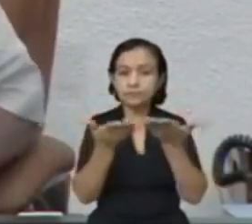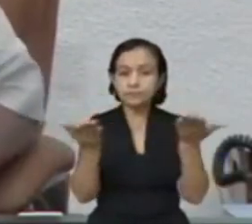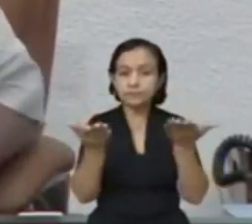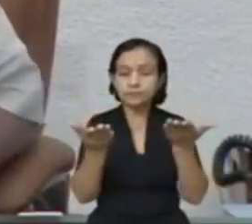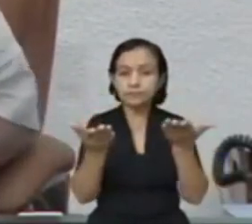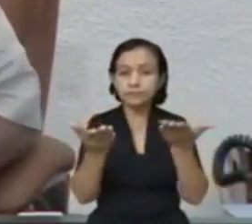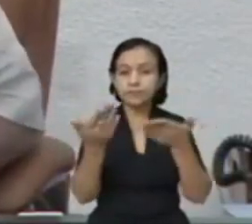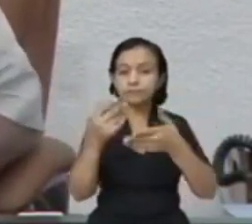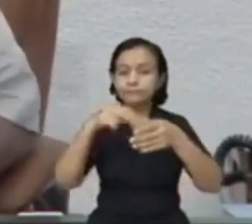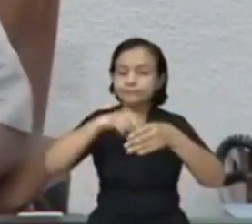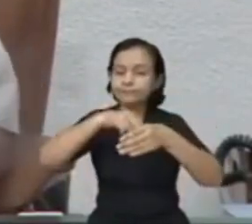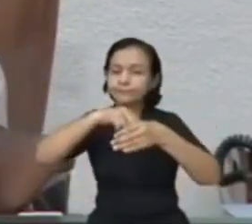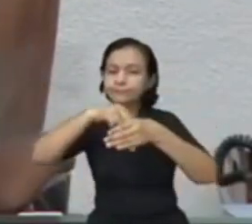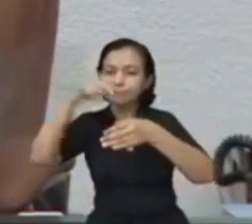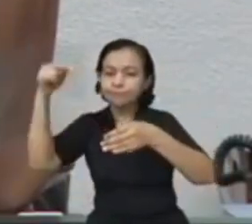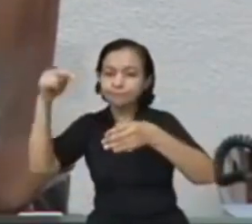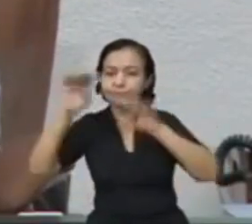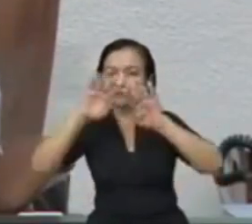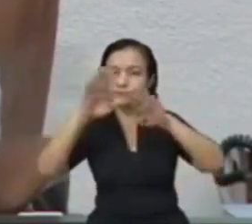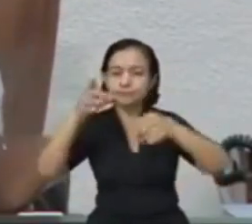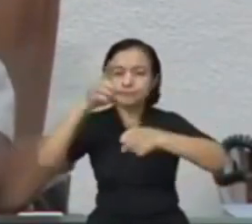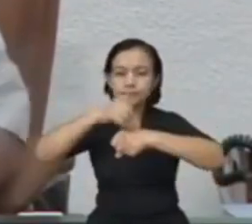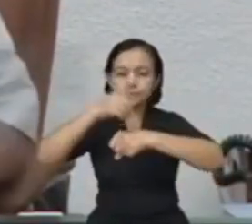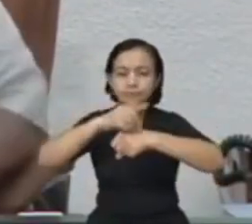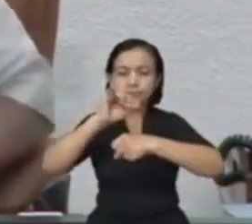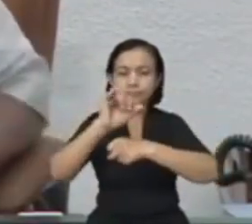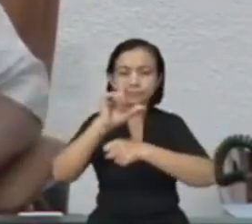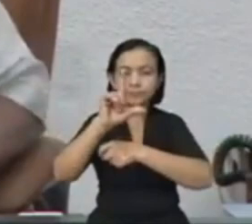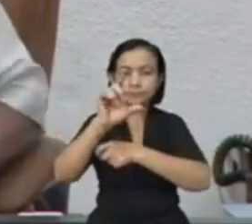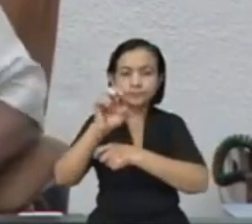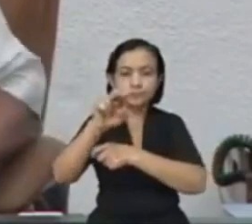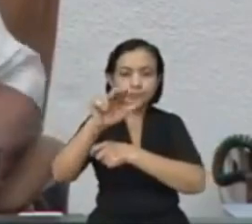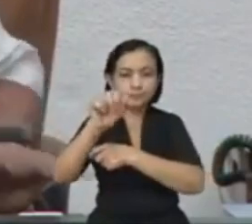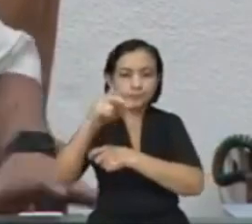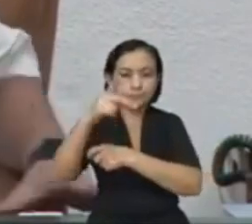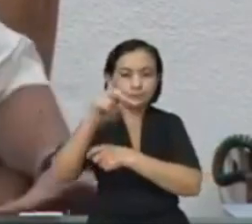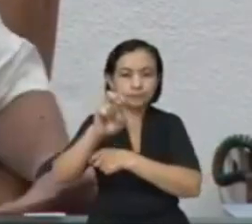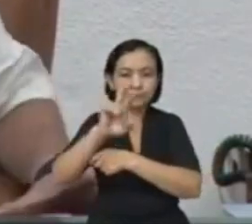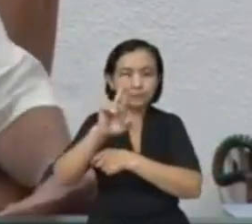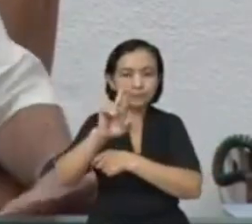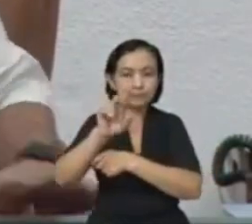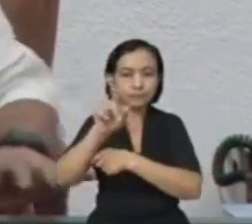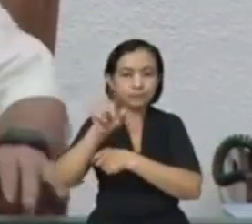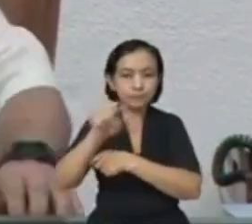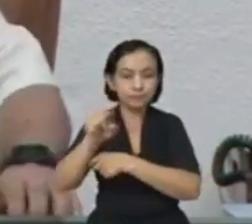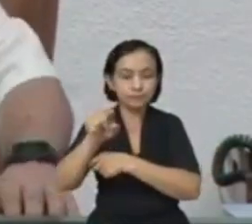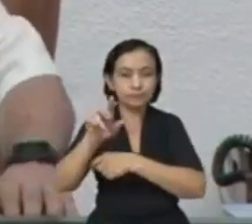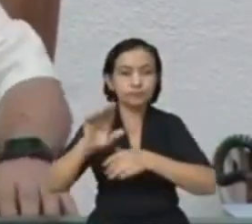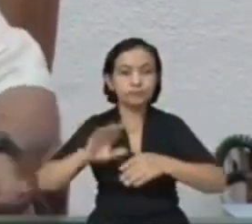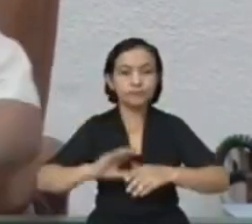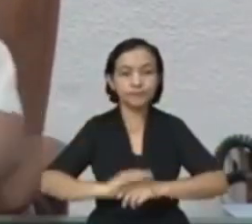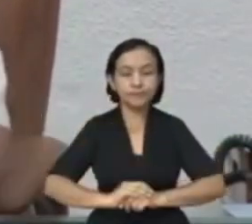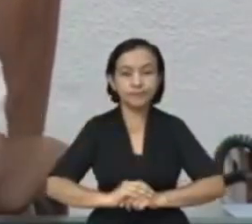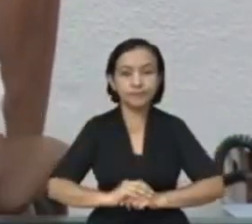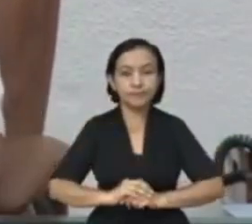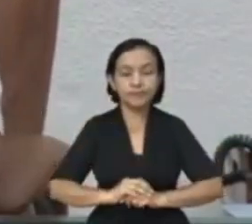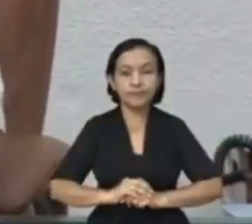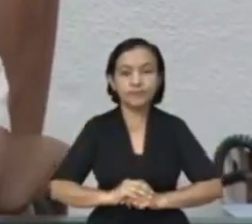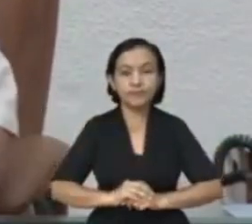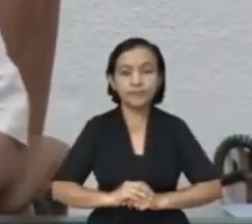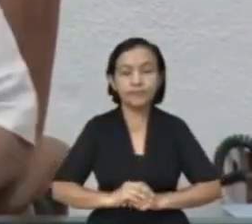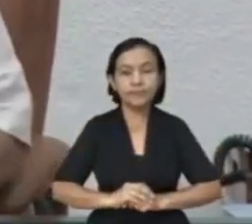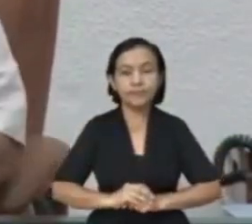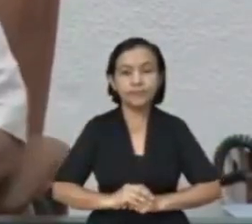el artículo 3 de la propuesta presentada para este 2022 extiende la vigencia y efectos de la ley para las